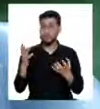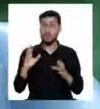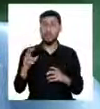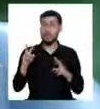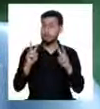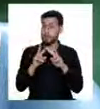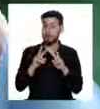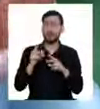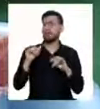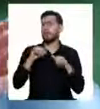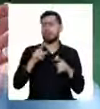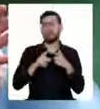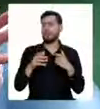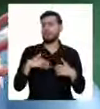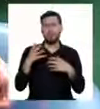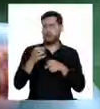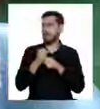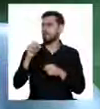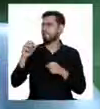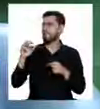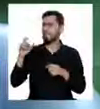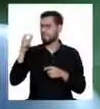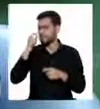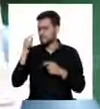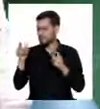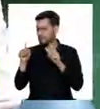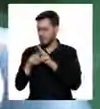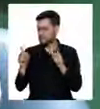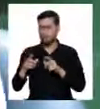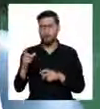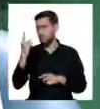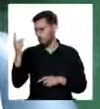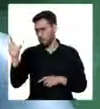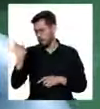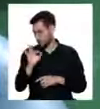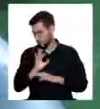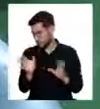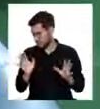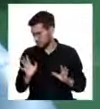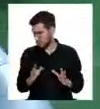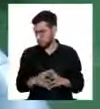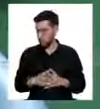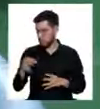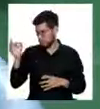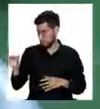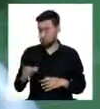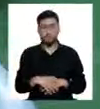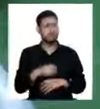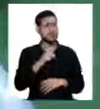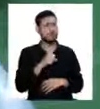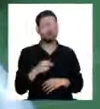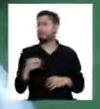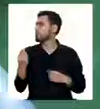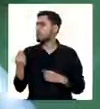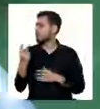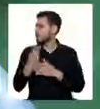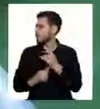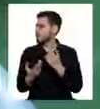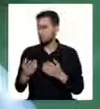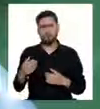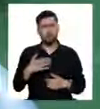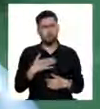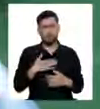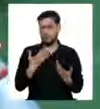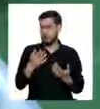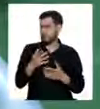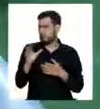la virtual ya te quedas, pero ya no podrías sacar la física, y viceversa. O sea, es una de las dos se puede tener, ¿cierto? Así es. ¿Y por qué no se puede tener las dos? Yo que